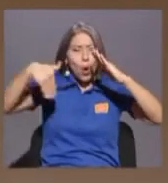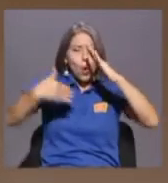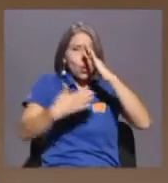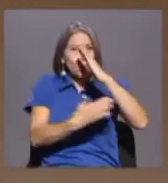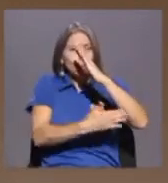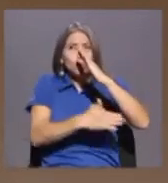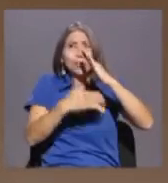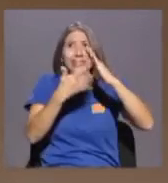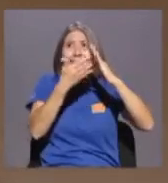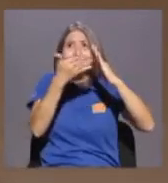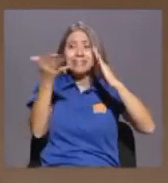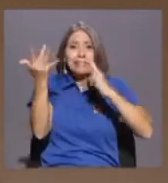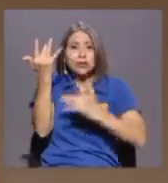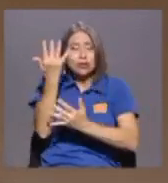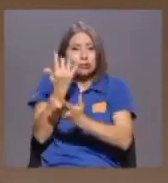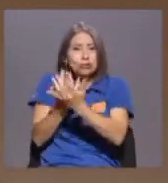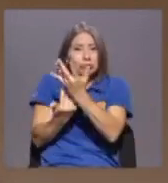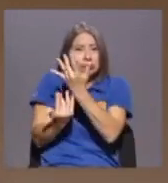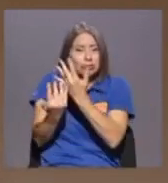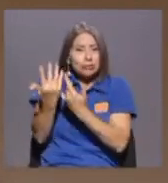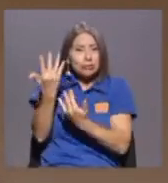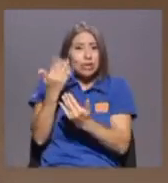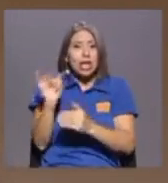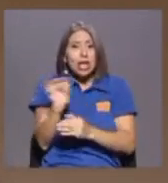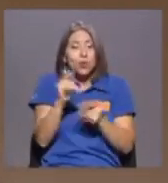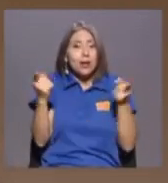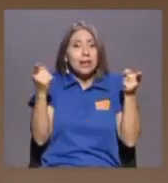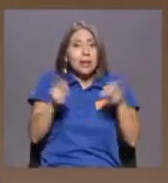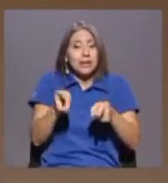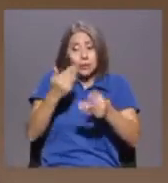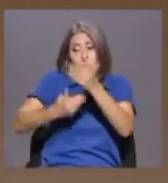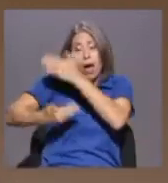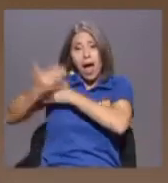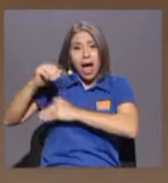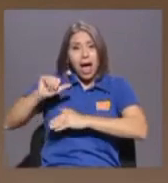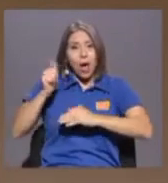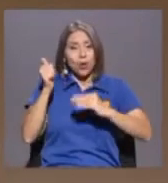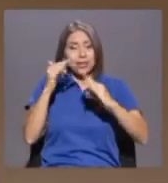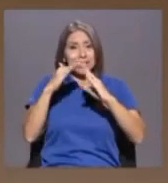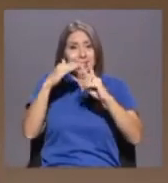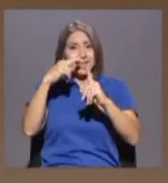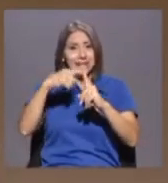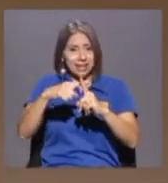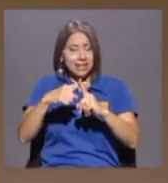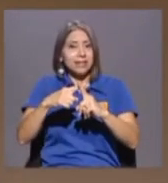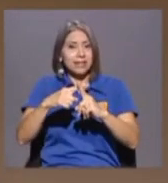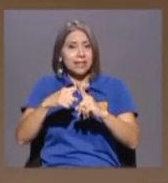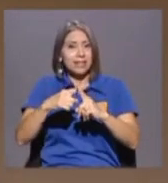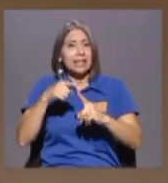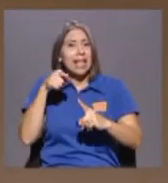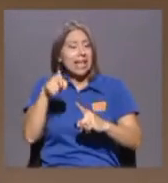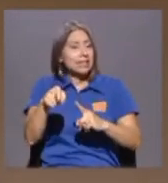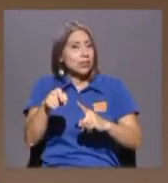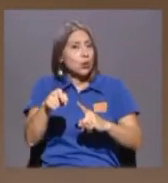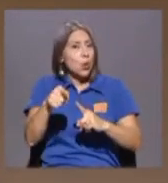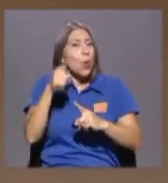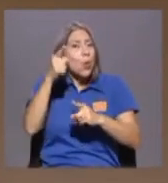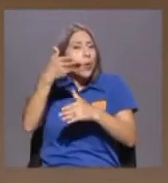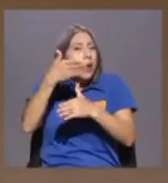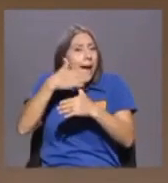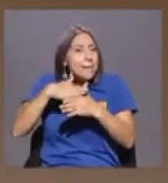Sufrió, como otras catedrales en su momento han sufrido, una destrucción parcial.